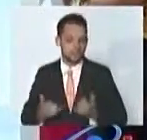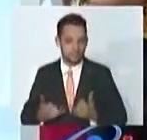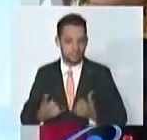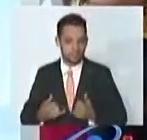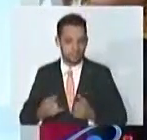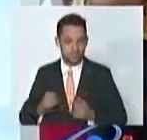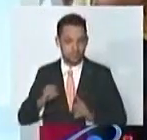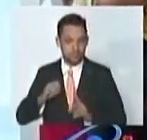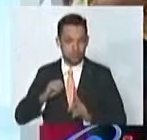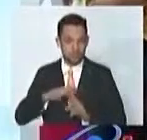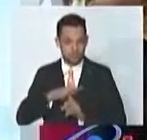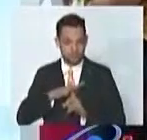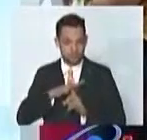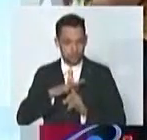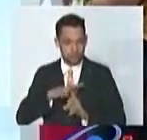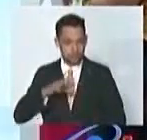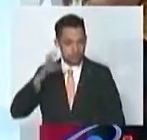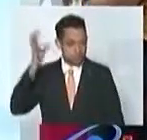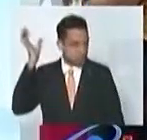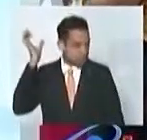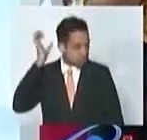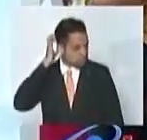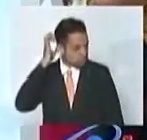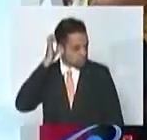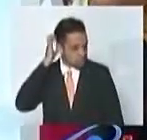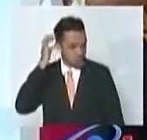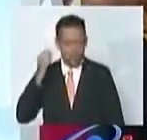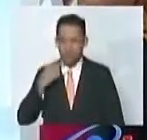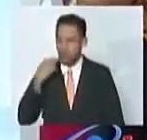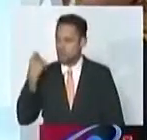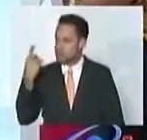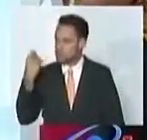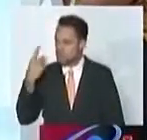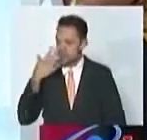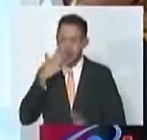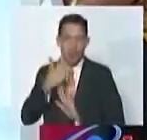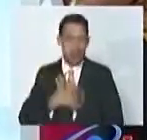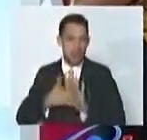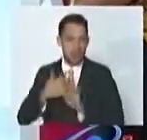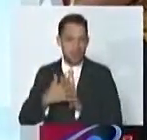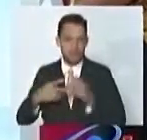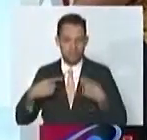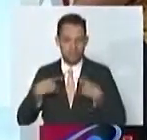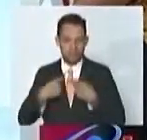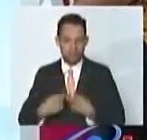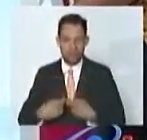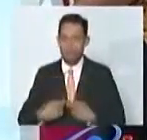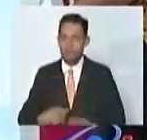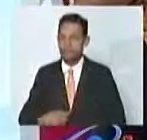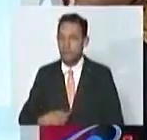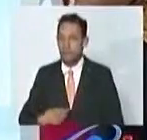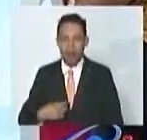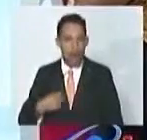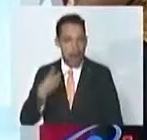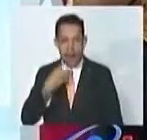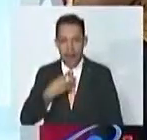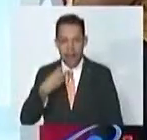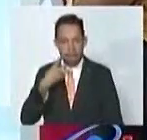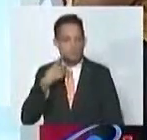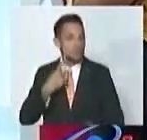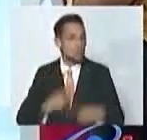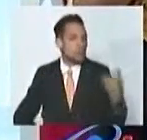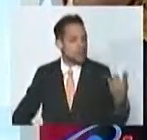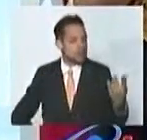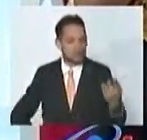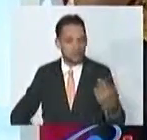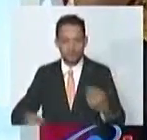Cuando se afectan estos hemisferios, obviamente se afecta el lenguaje. Entonces, aquí es donde entra la fonoaudióloga con un adulto que